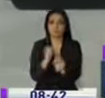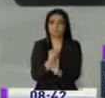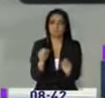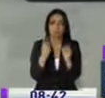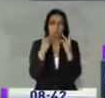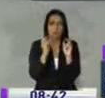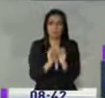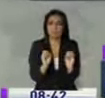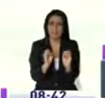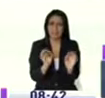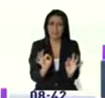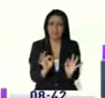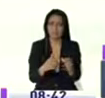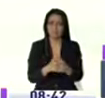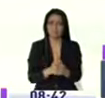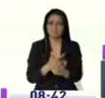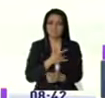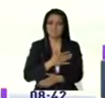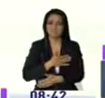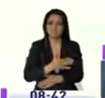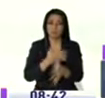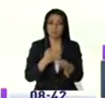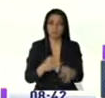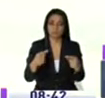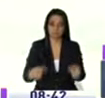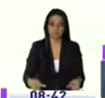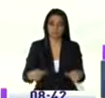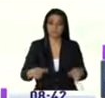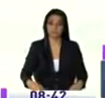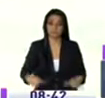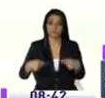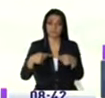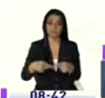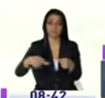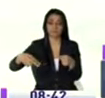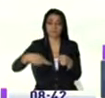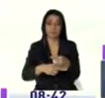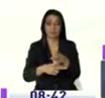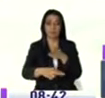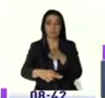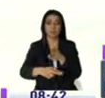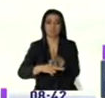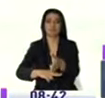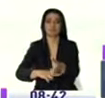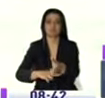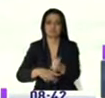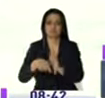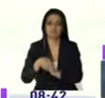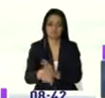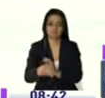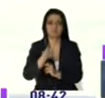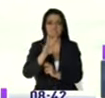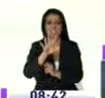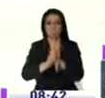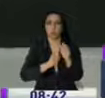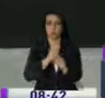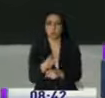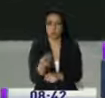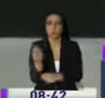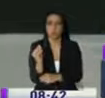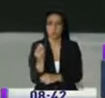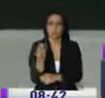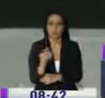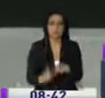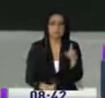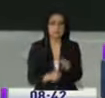percatado lo que pasó. Lastimosamente, las llantas posteriores pasaron sobre la humanidad del hombre de aproximadamente 25 años de edad. La muerte